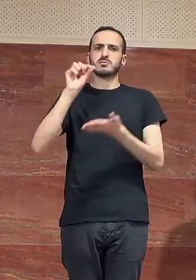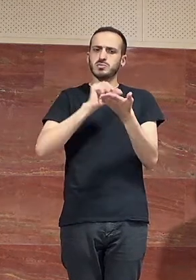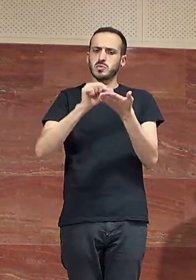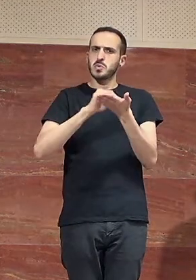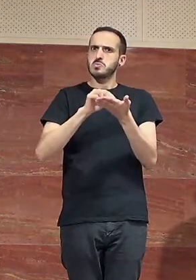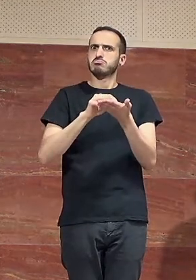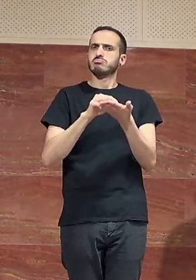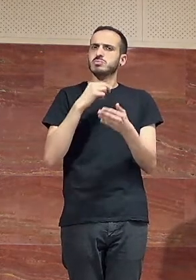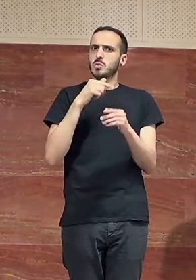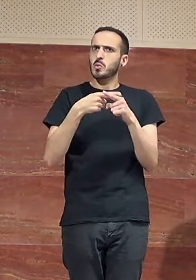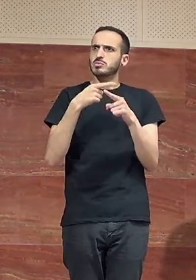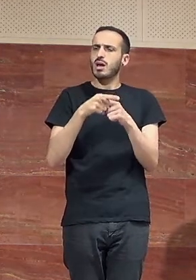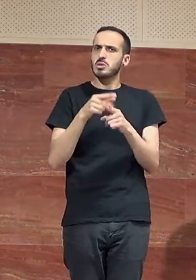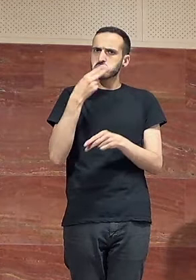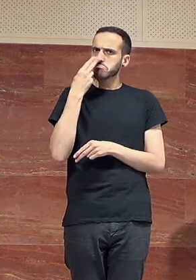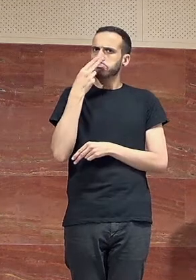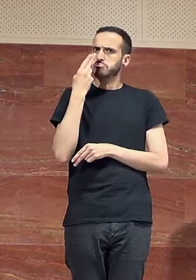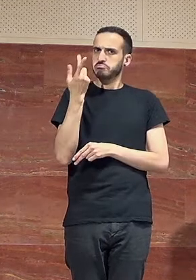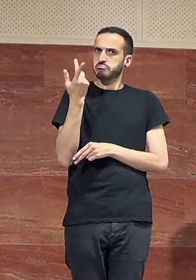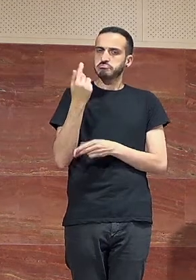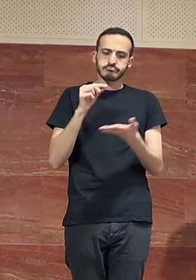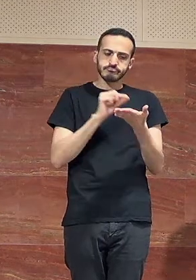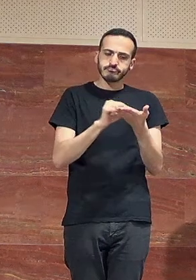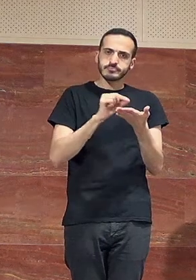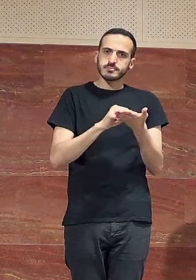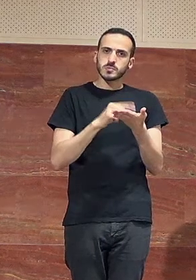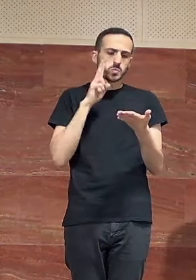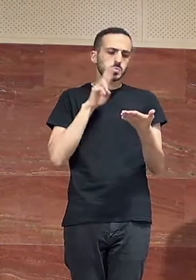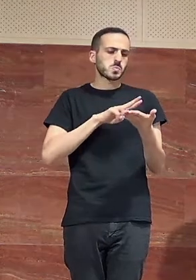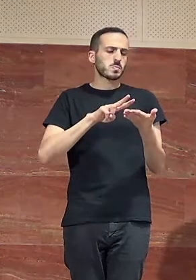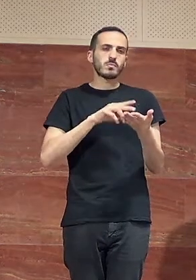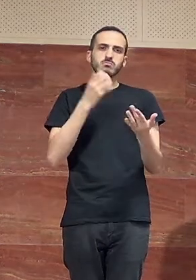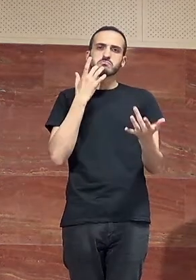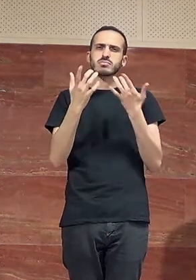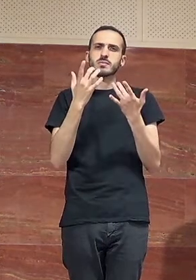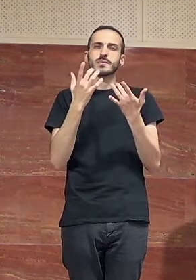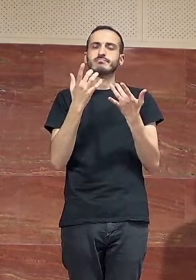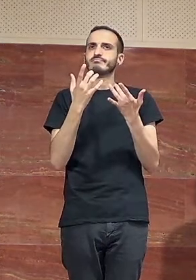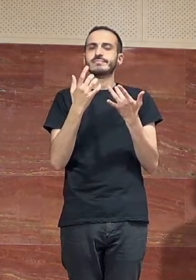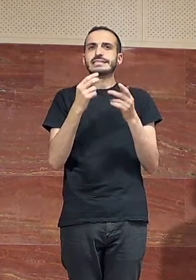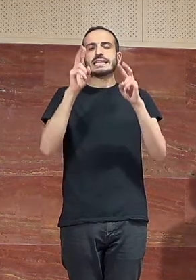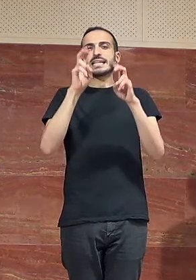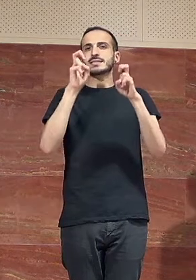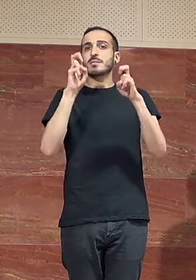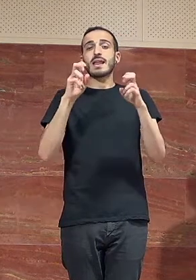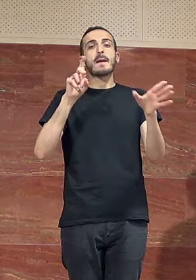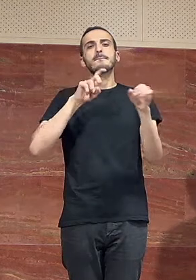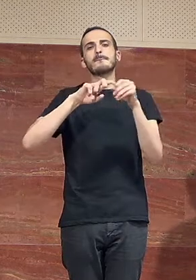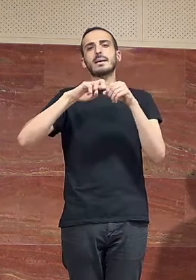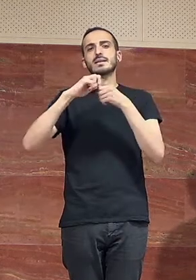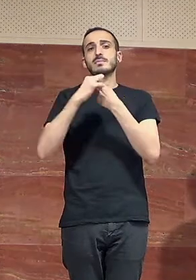tema, ¿no? Y claro, llama la atención el tema por ejemplo, de la participación abierta,